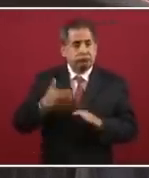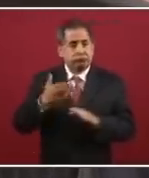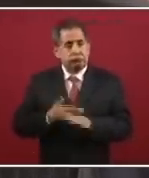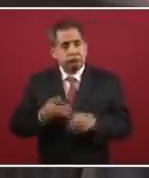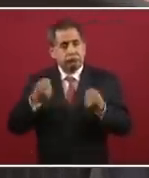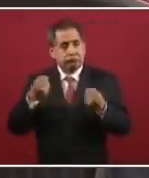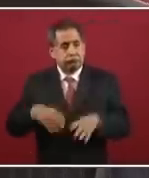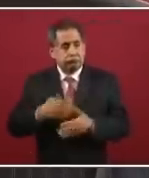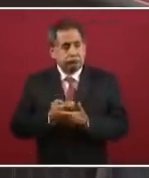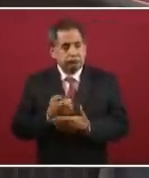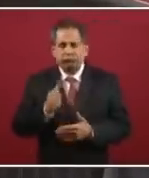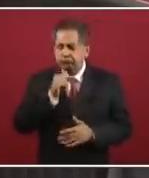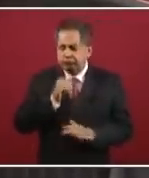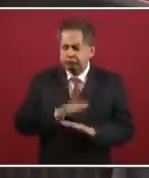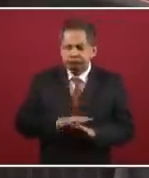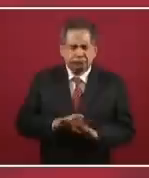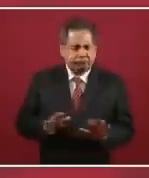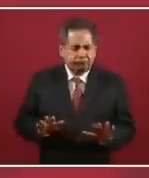la economía,